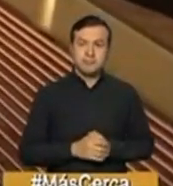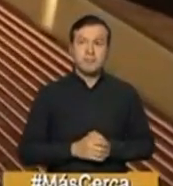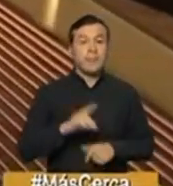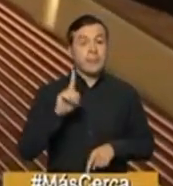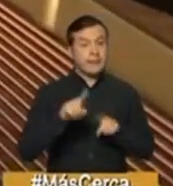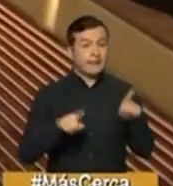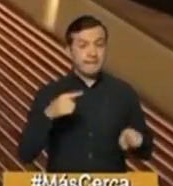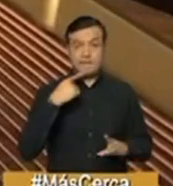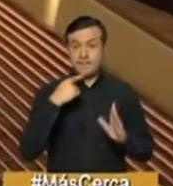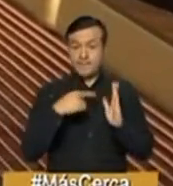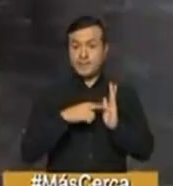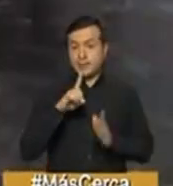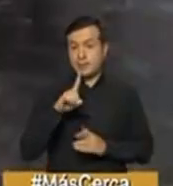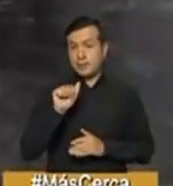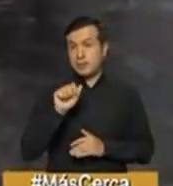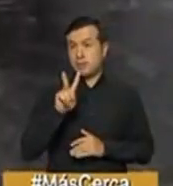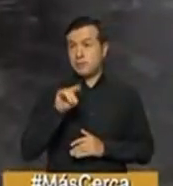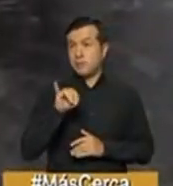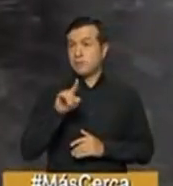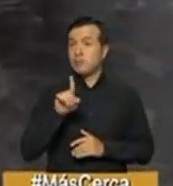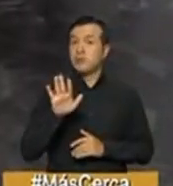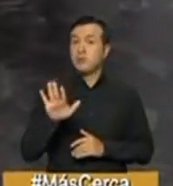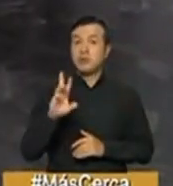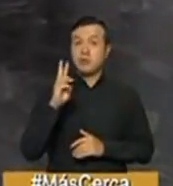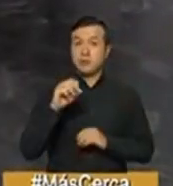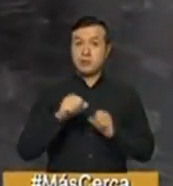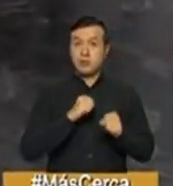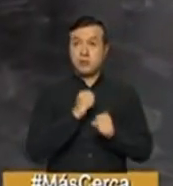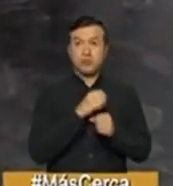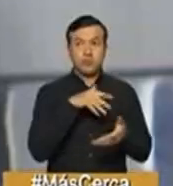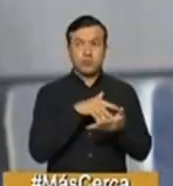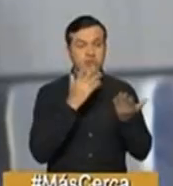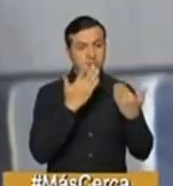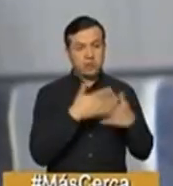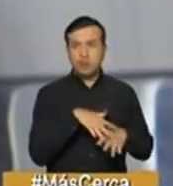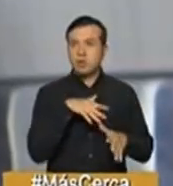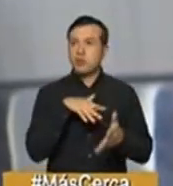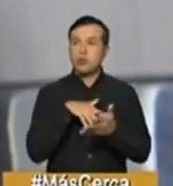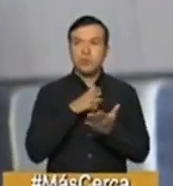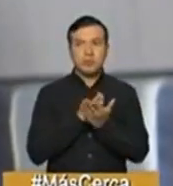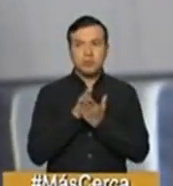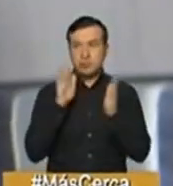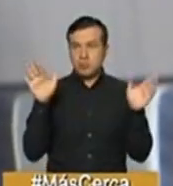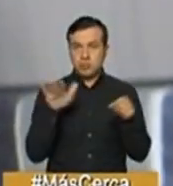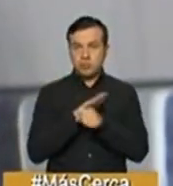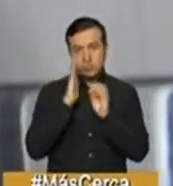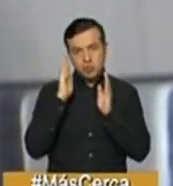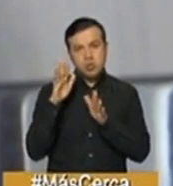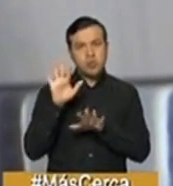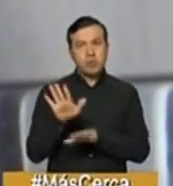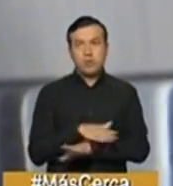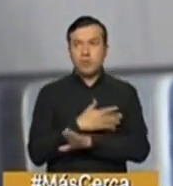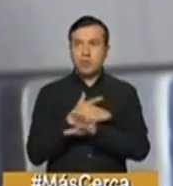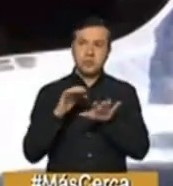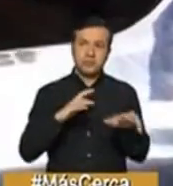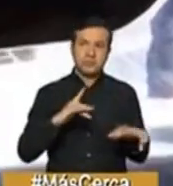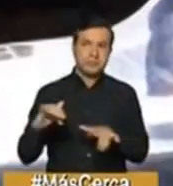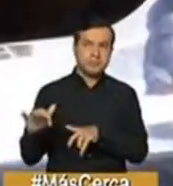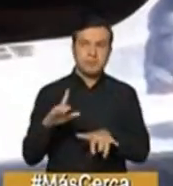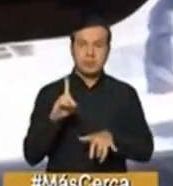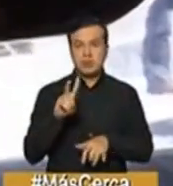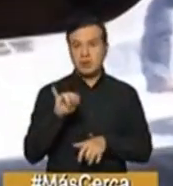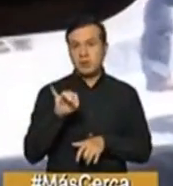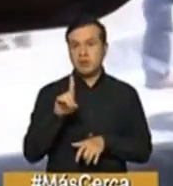Hay quienes, como David Eguiguren, de 16 años, dejaron su educación formal para dedicarse 100% a ella.